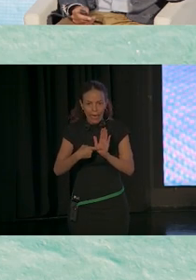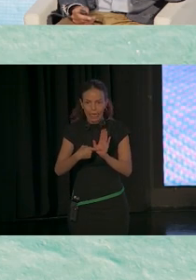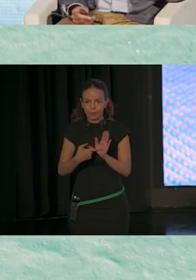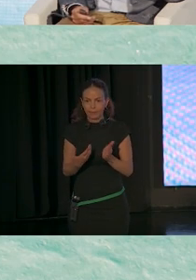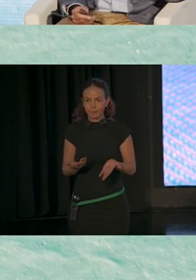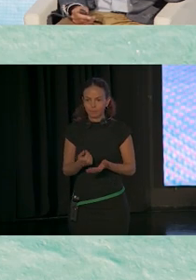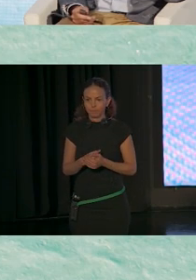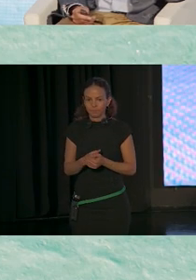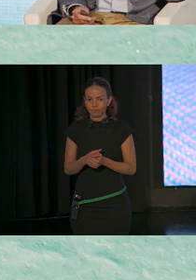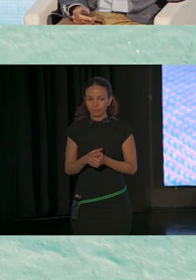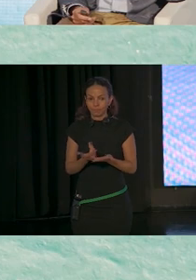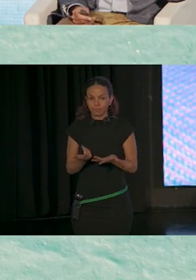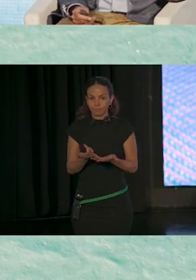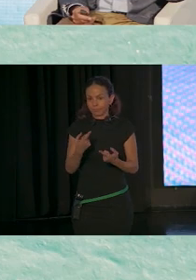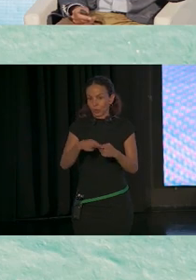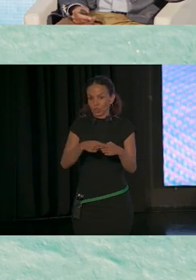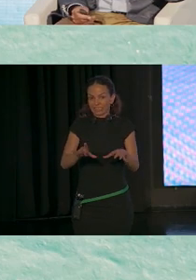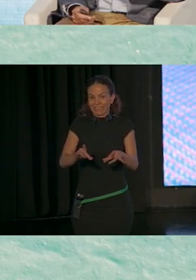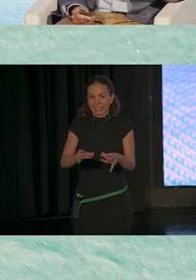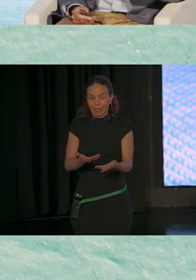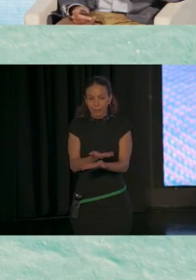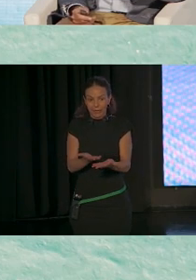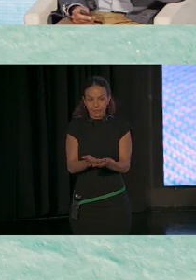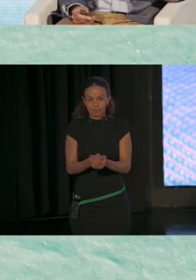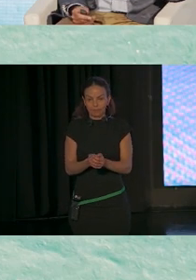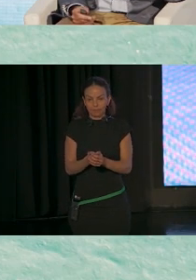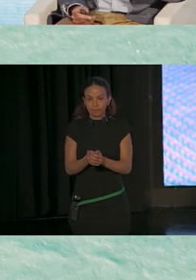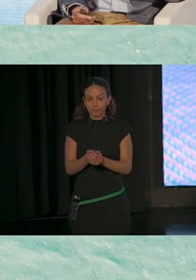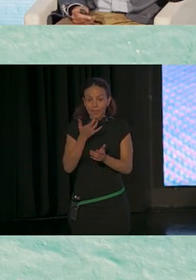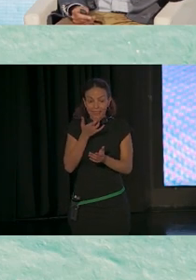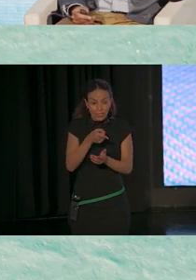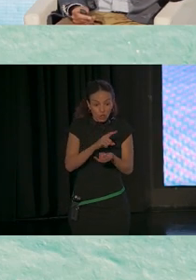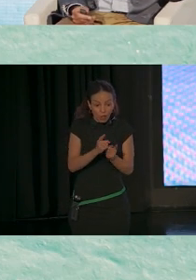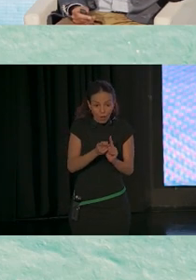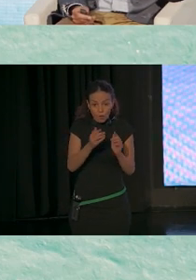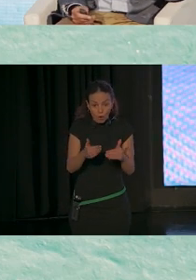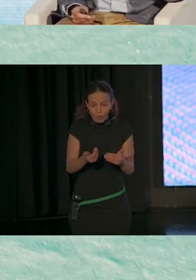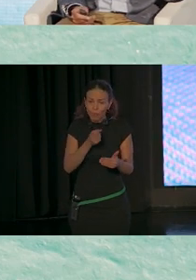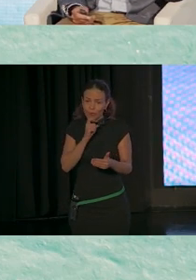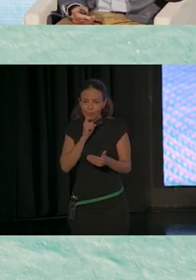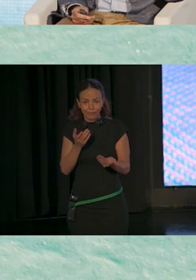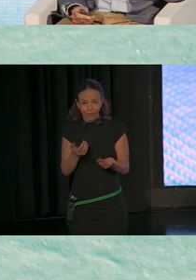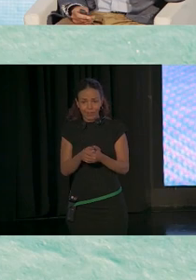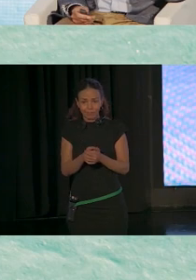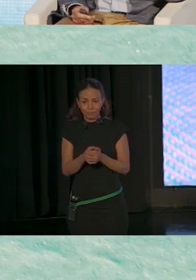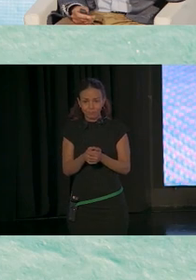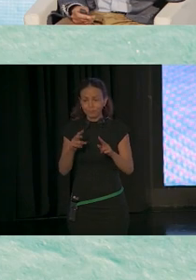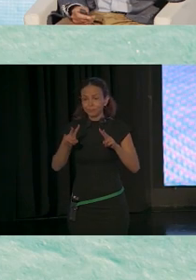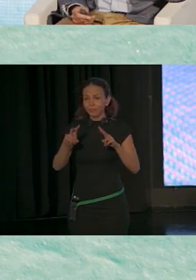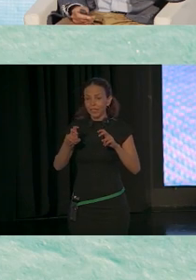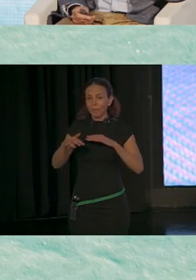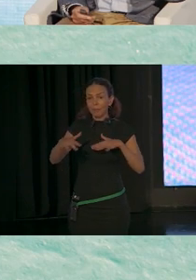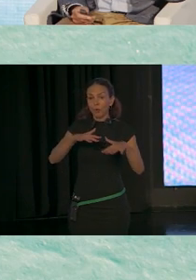de aspectos tangibles. Y eso, sin esos cambios, es muy complicado. Por ejemplo, el tema de la movilidad